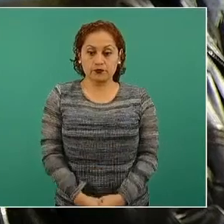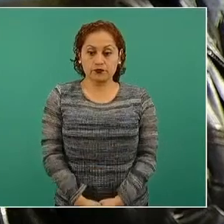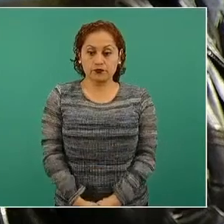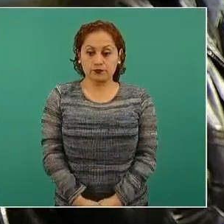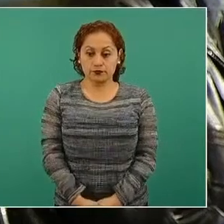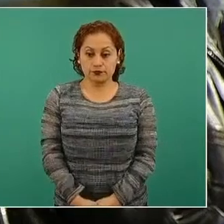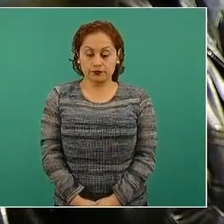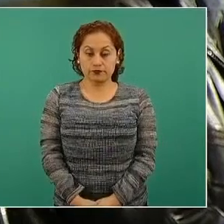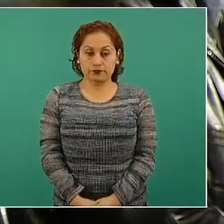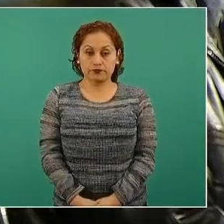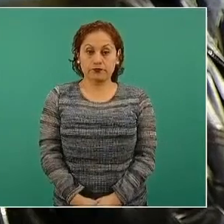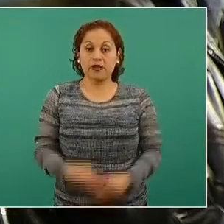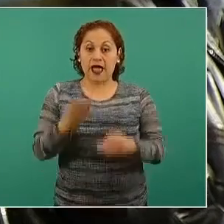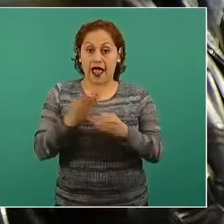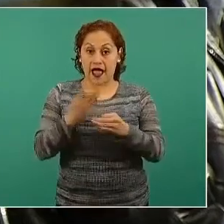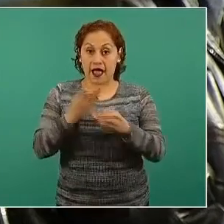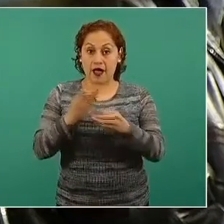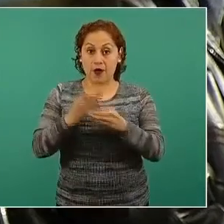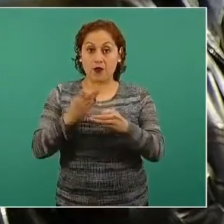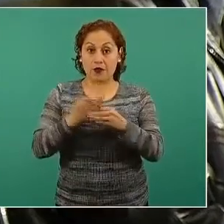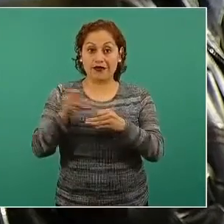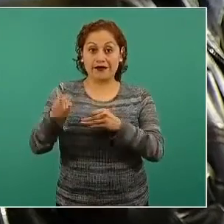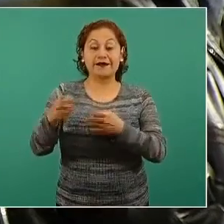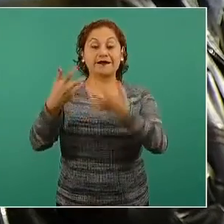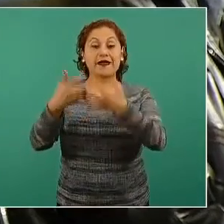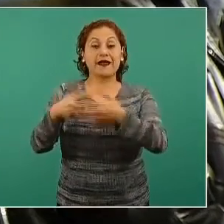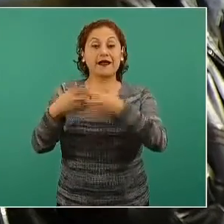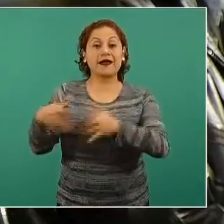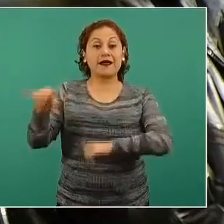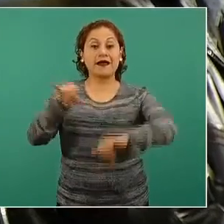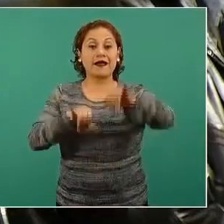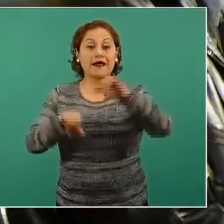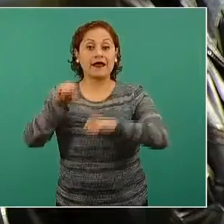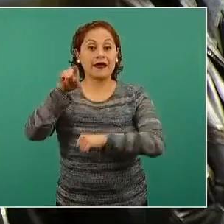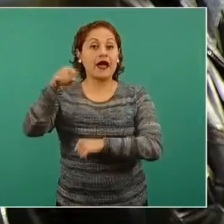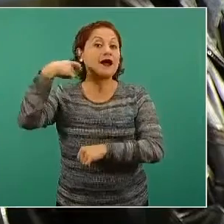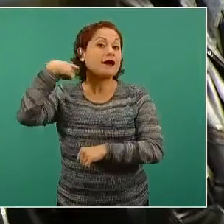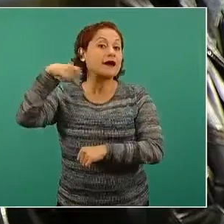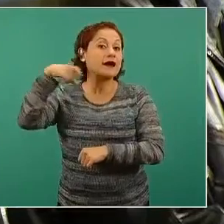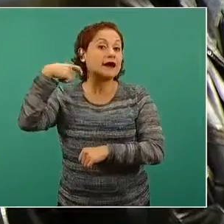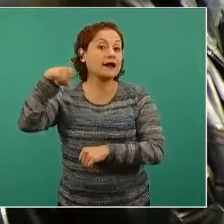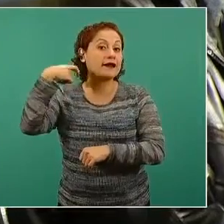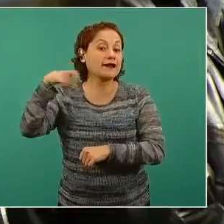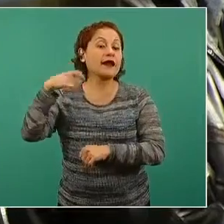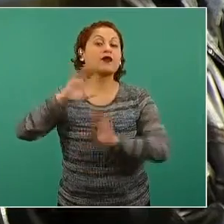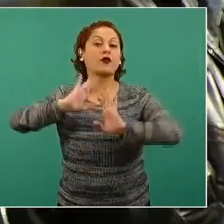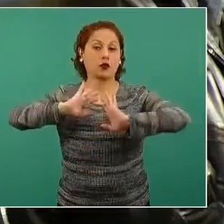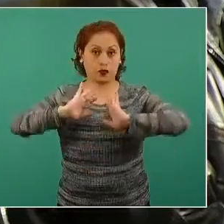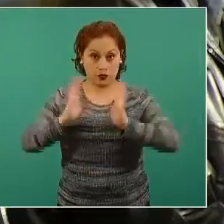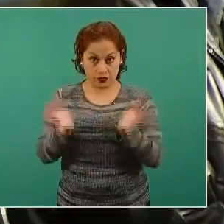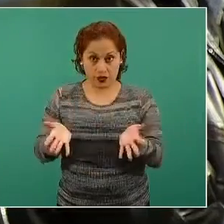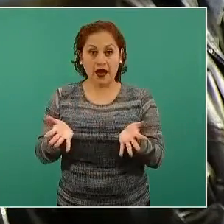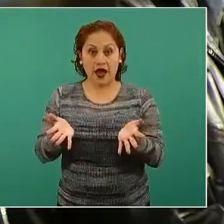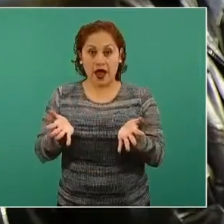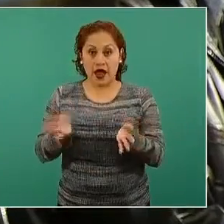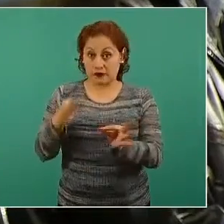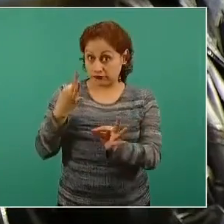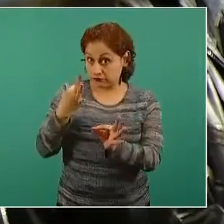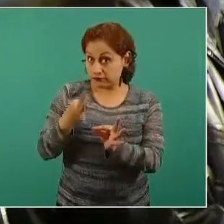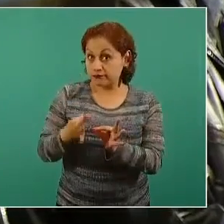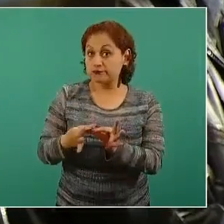las vacunas que se están envasando en Querétaro dijeron que ya están listas casi para empezar a mandarse, a distribuirse y